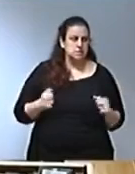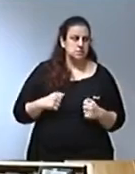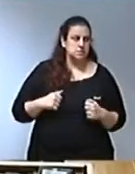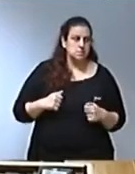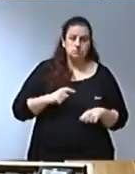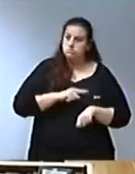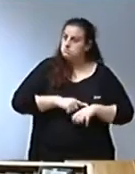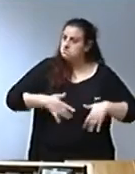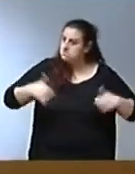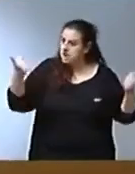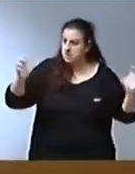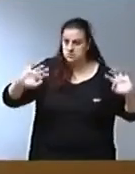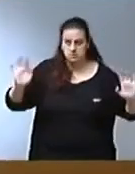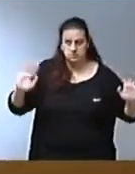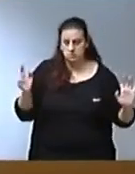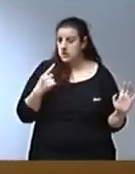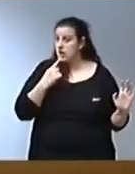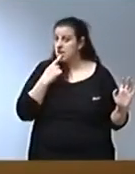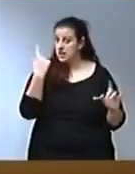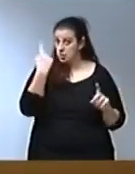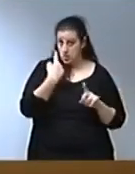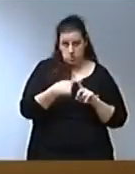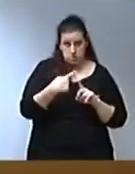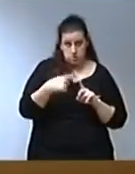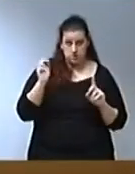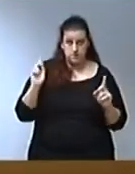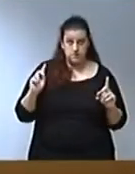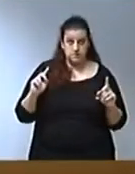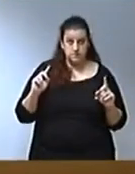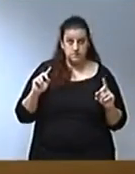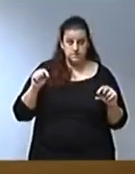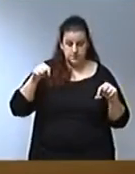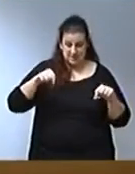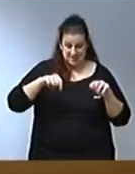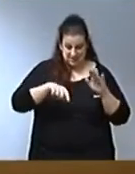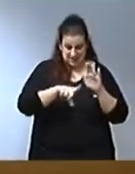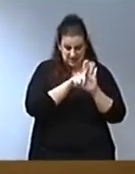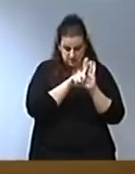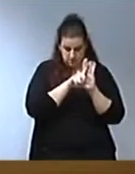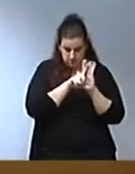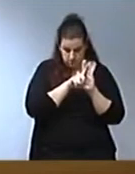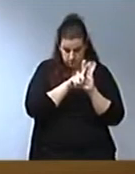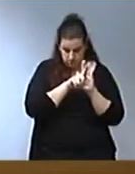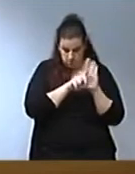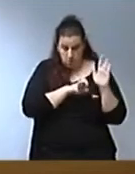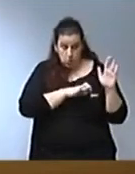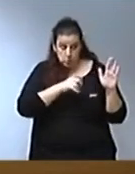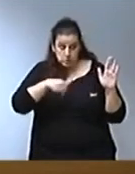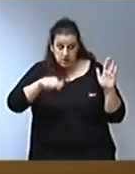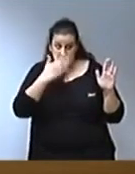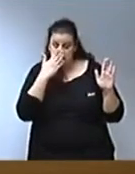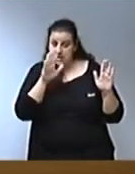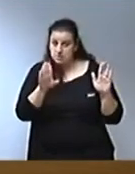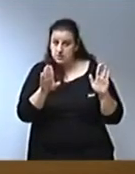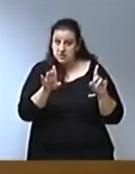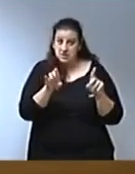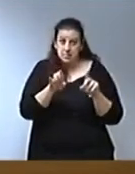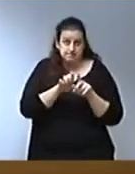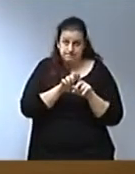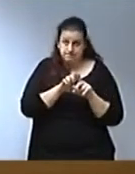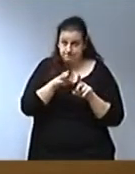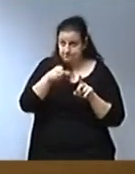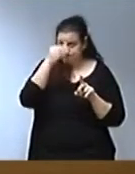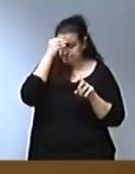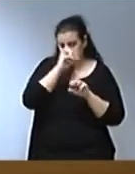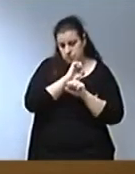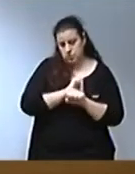No voy a robarles más tiempo. Solo voy a decir una cosa. Esta ley y lo que ustedes representan son infumables.